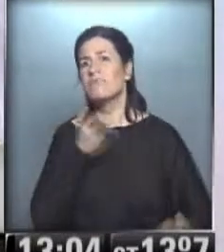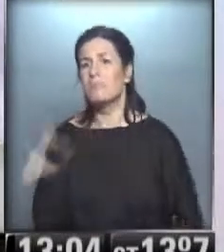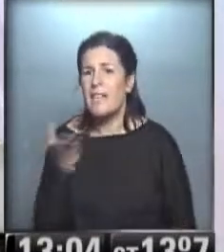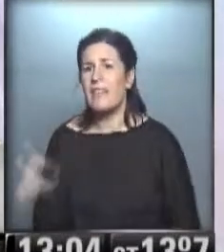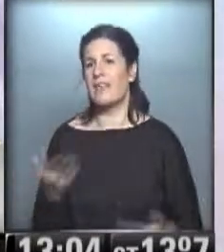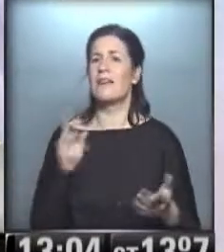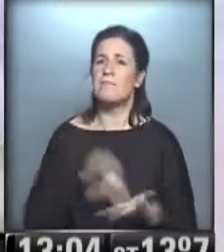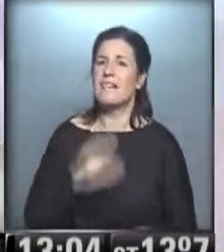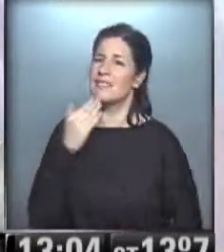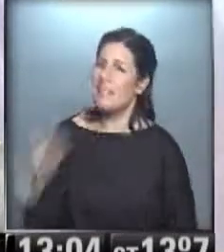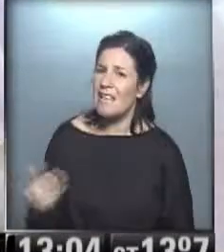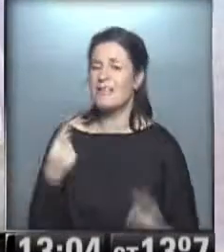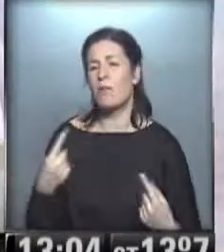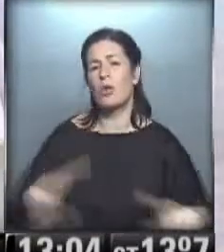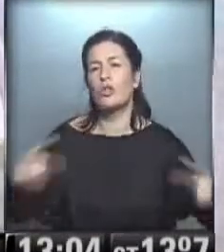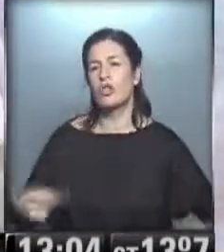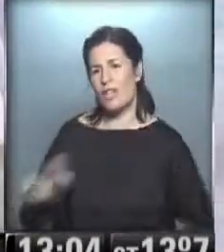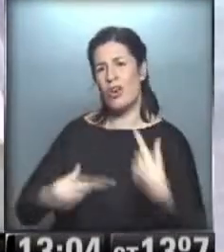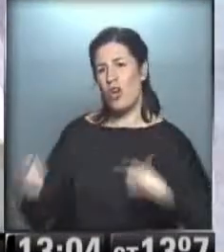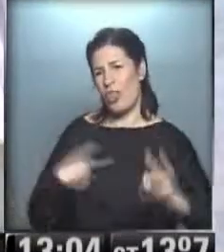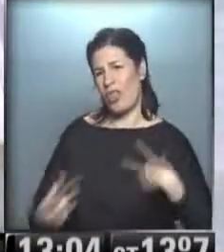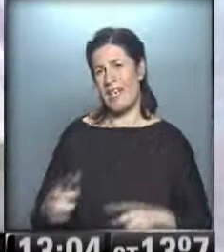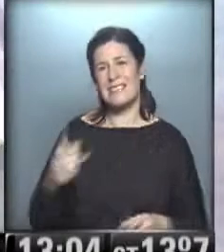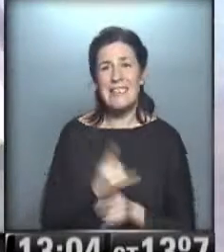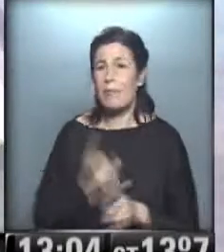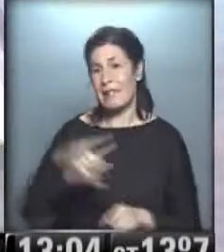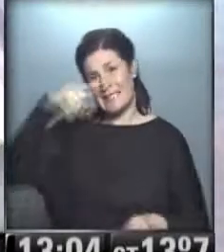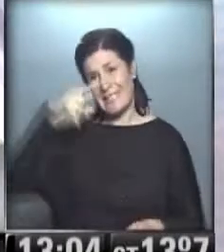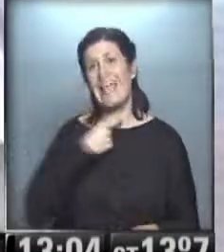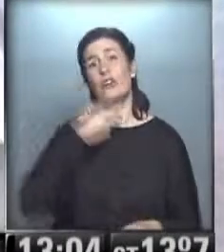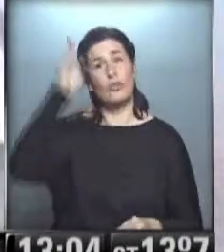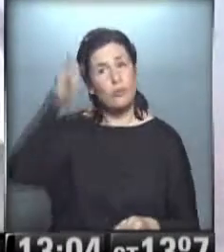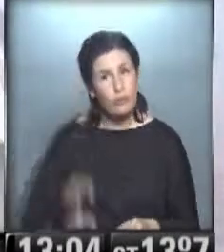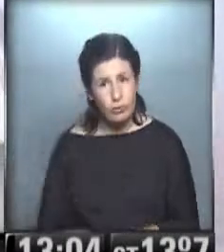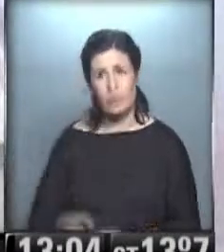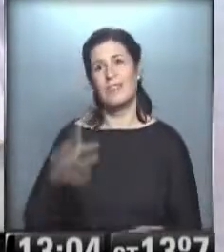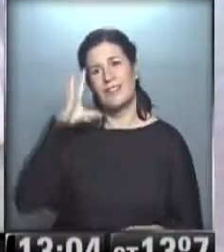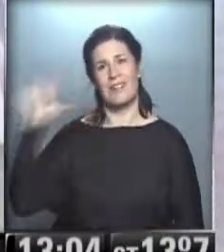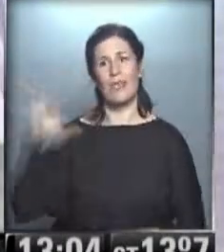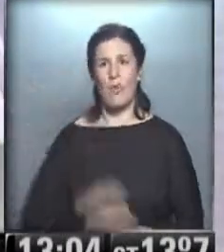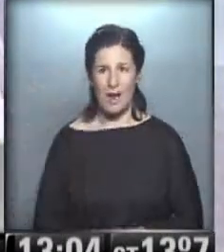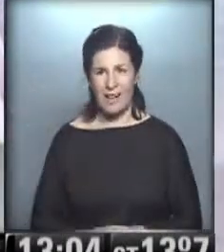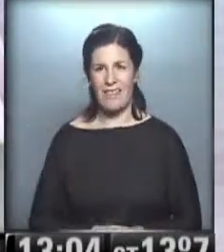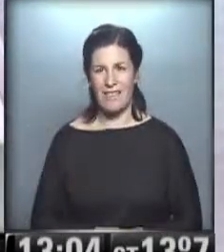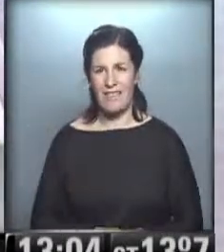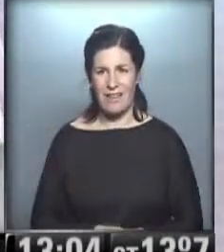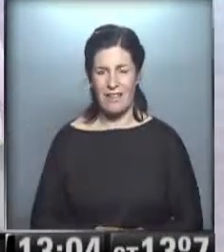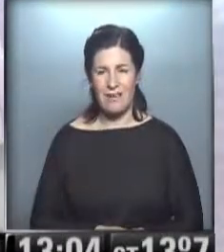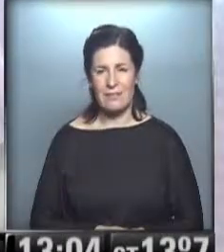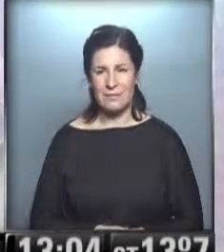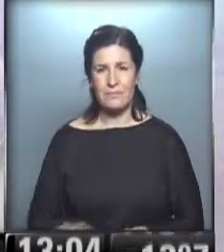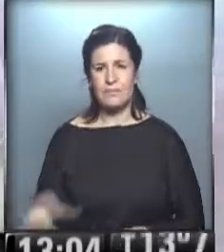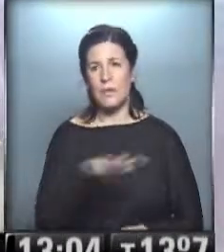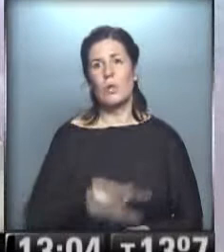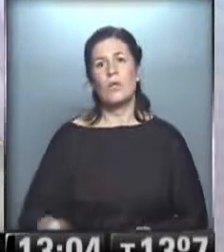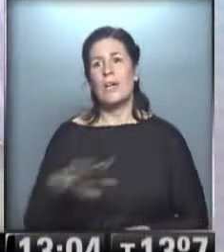por los favores recibidos cada 7 de agosto que vienen a solicitar su bendición aquí en